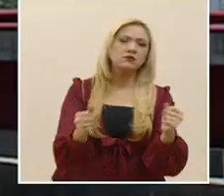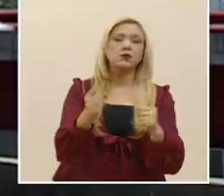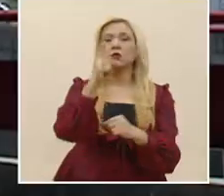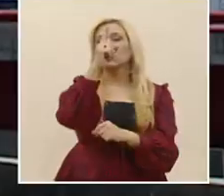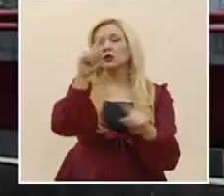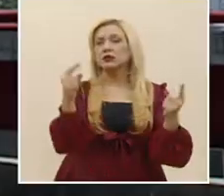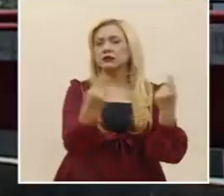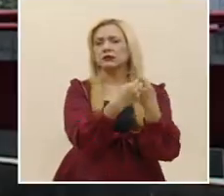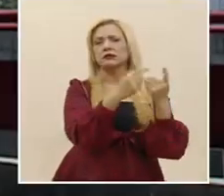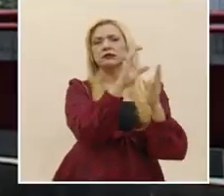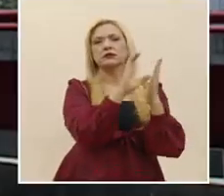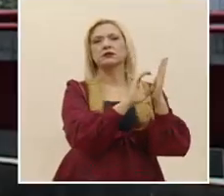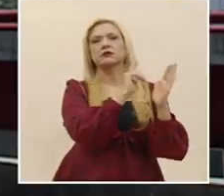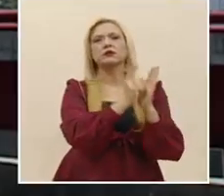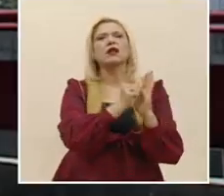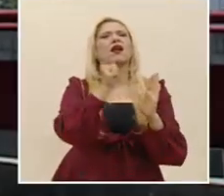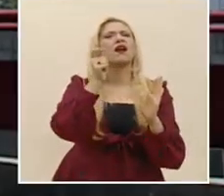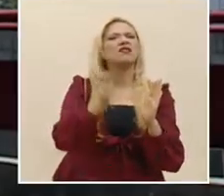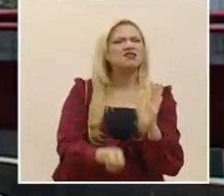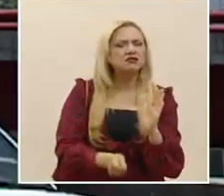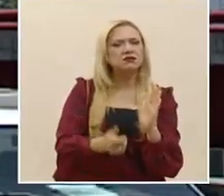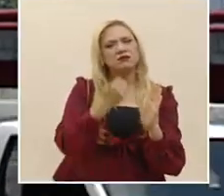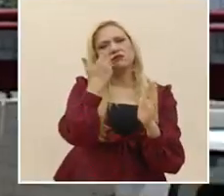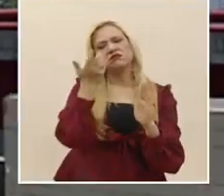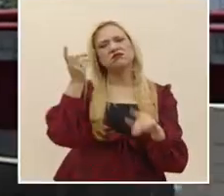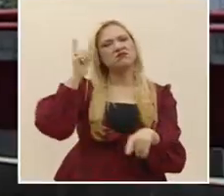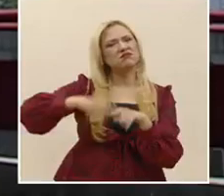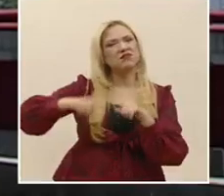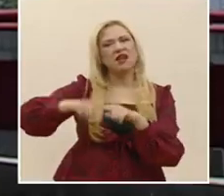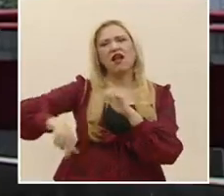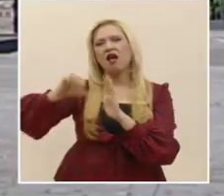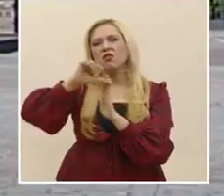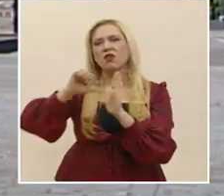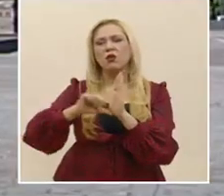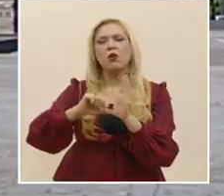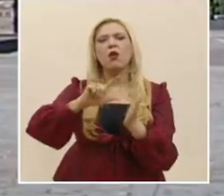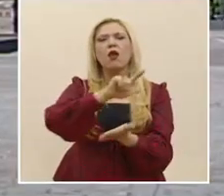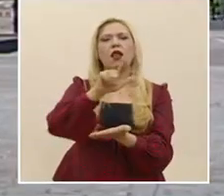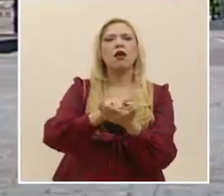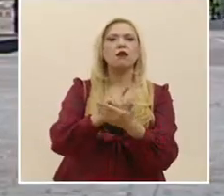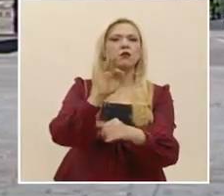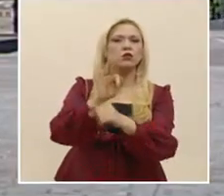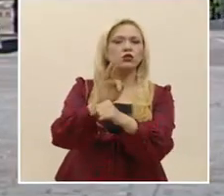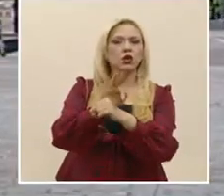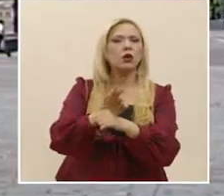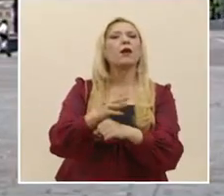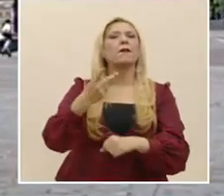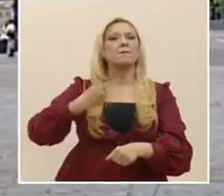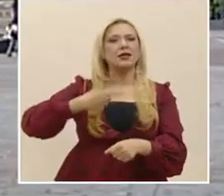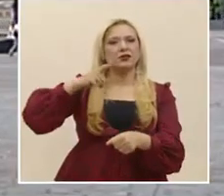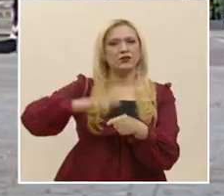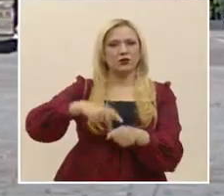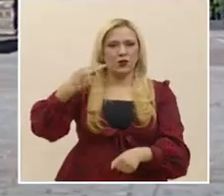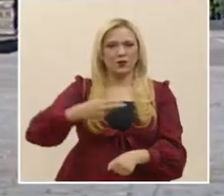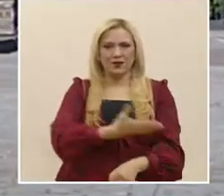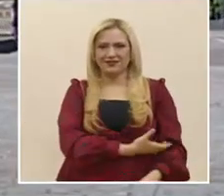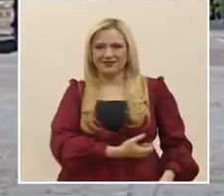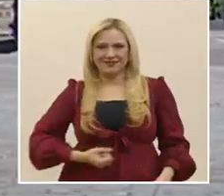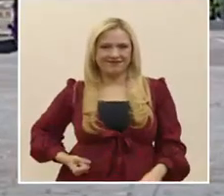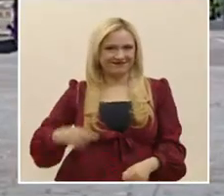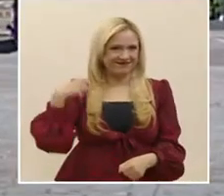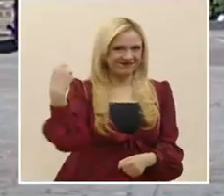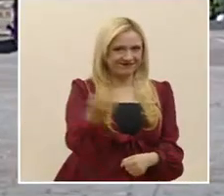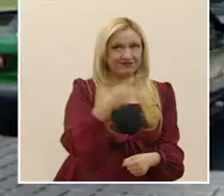de inconstitucionalidad en la que se pide invalidar diversos artículos de la Ley de Protección de Datos Personales en posesión de